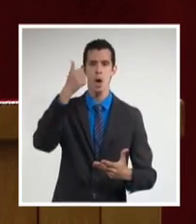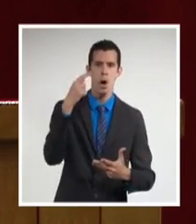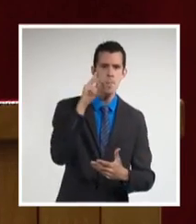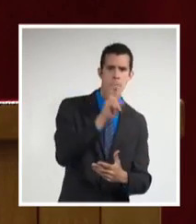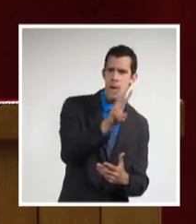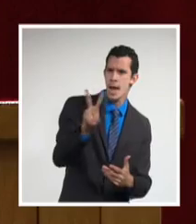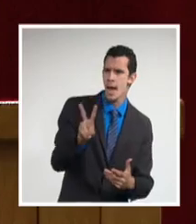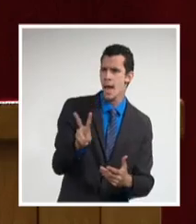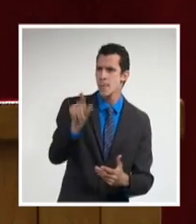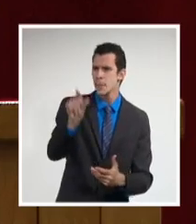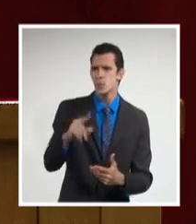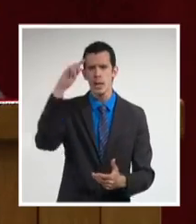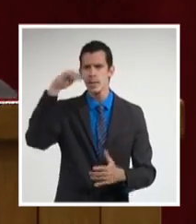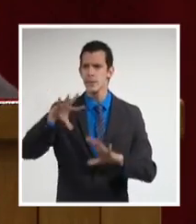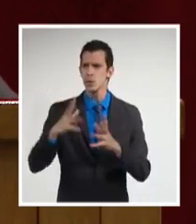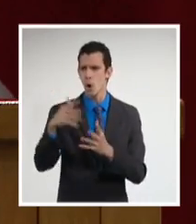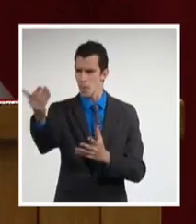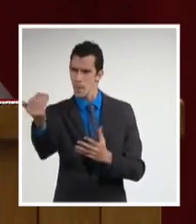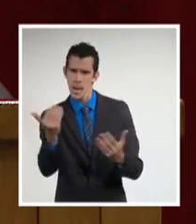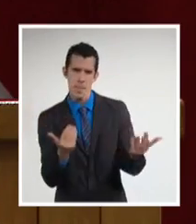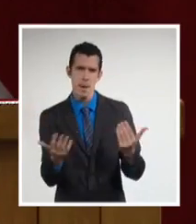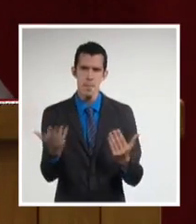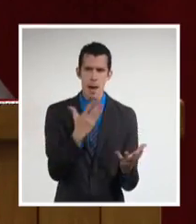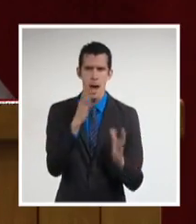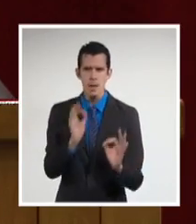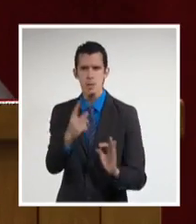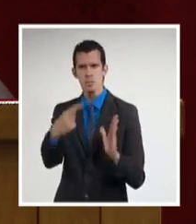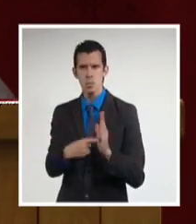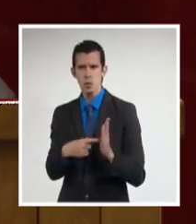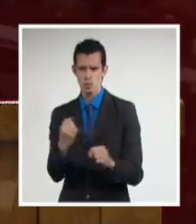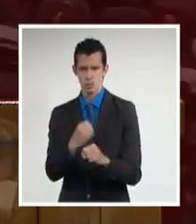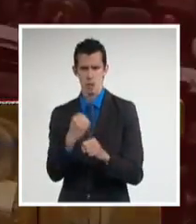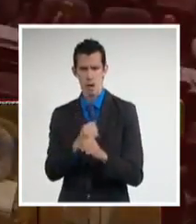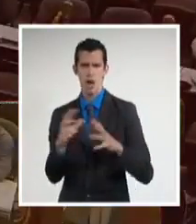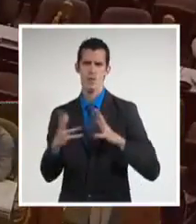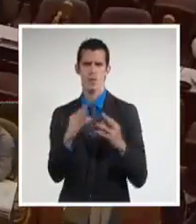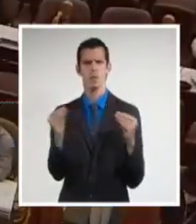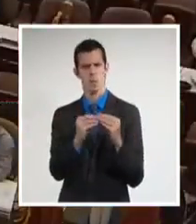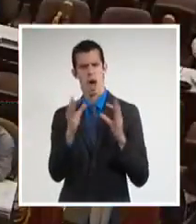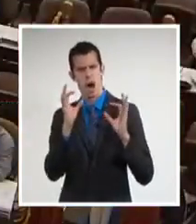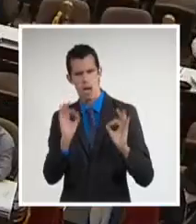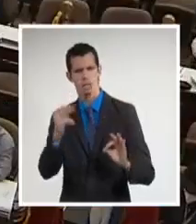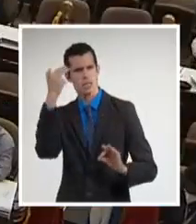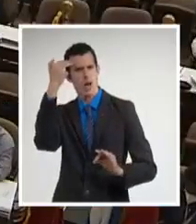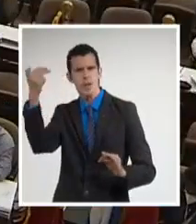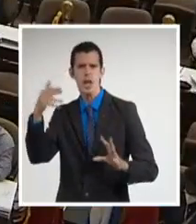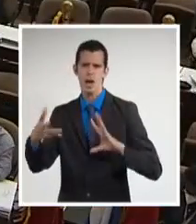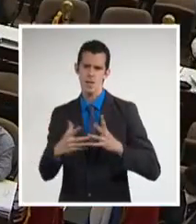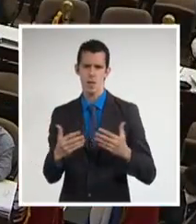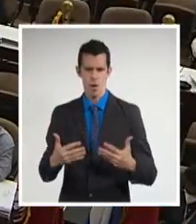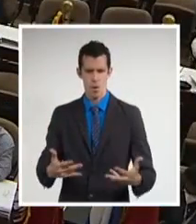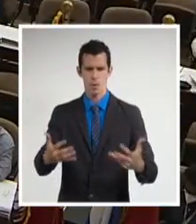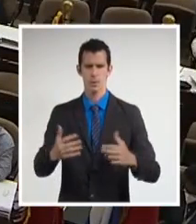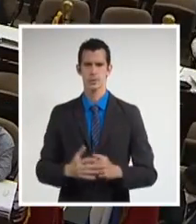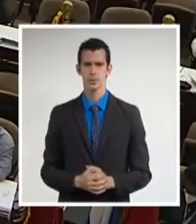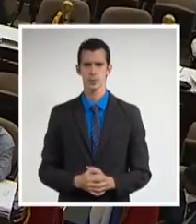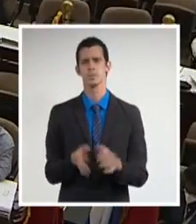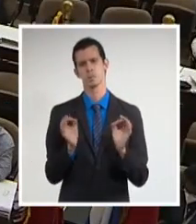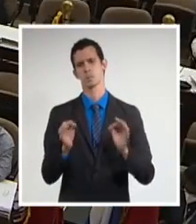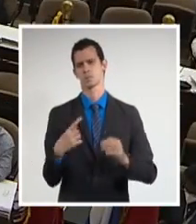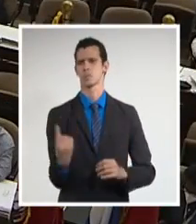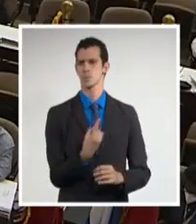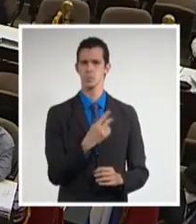energías con lógicas asociadas a esas herramientas. No basta con tener un arsenal de ideas y verdades como templos